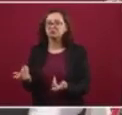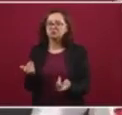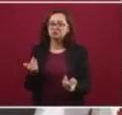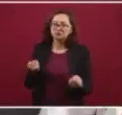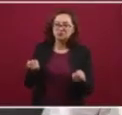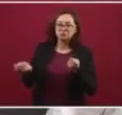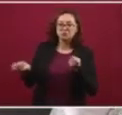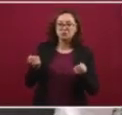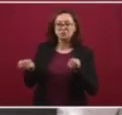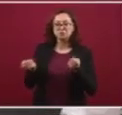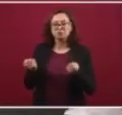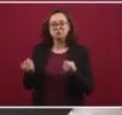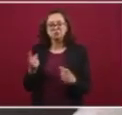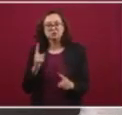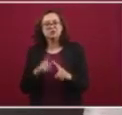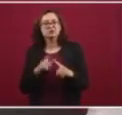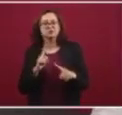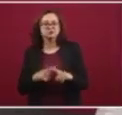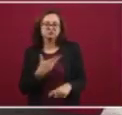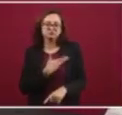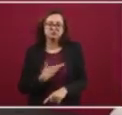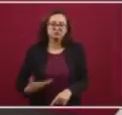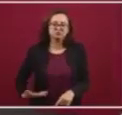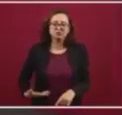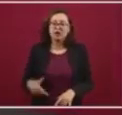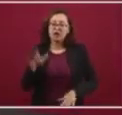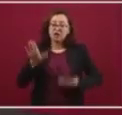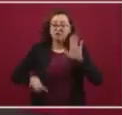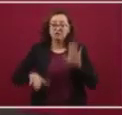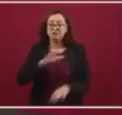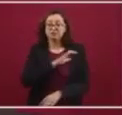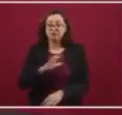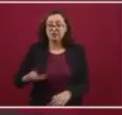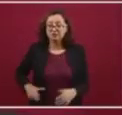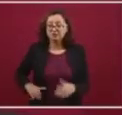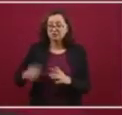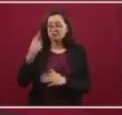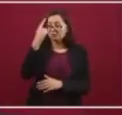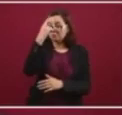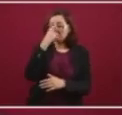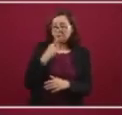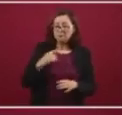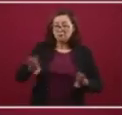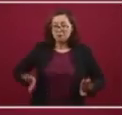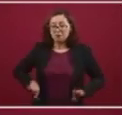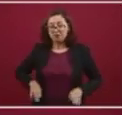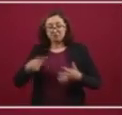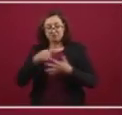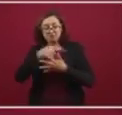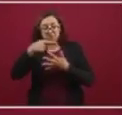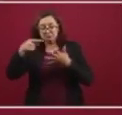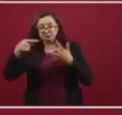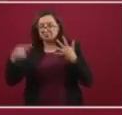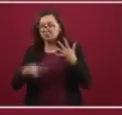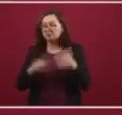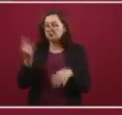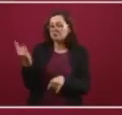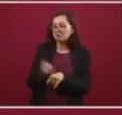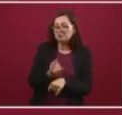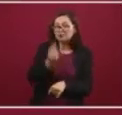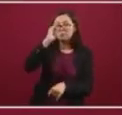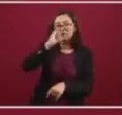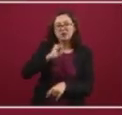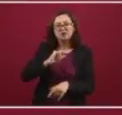A veces no se reunían los requisitos y se otorgaban las candidaturas.